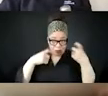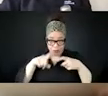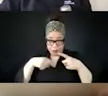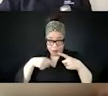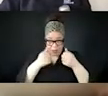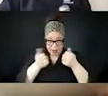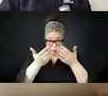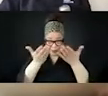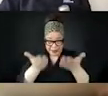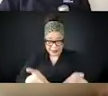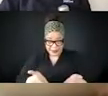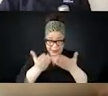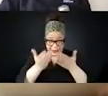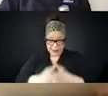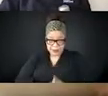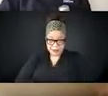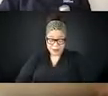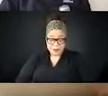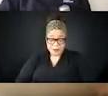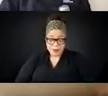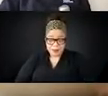no puedo ver